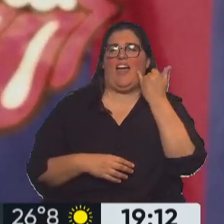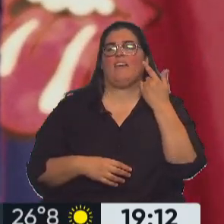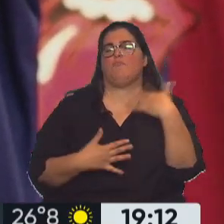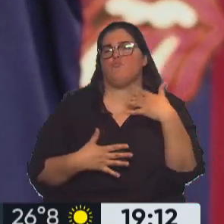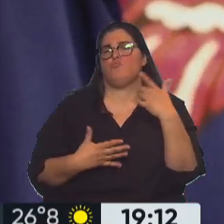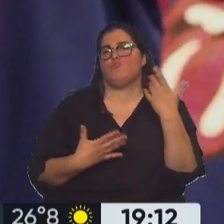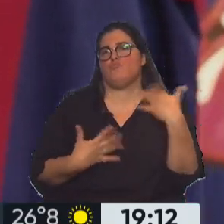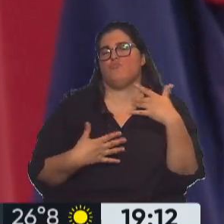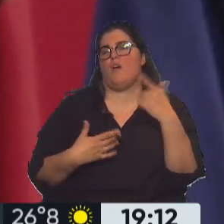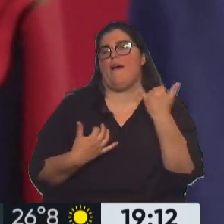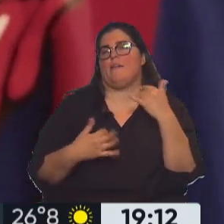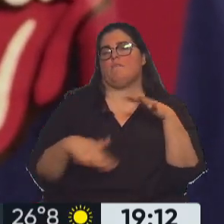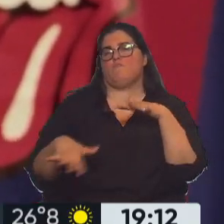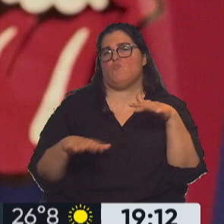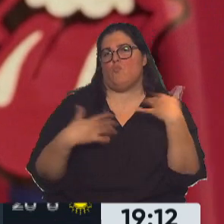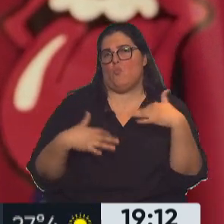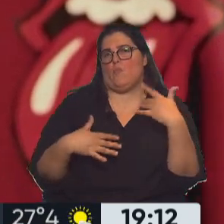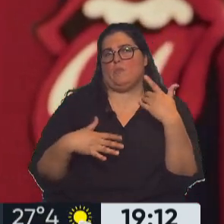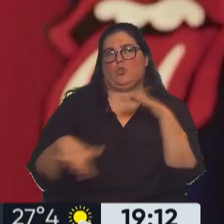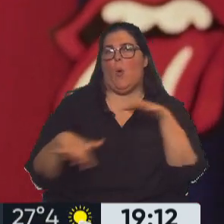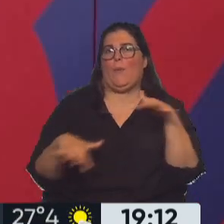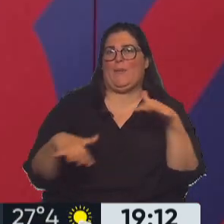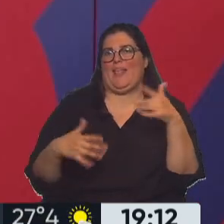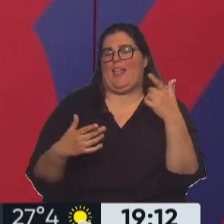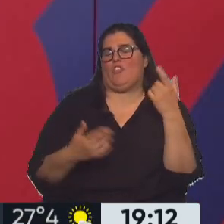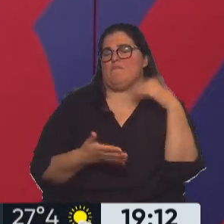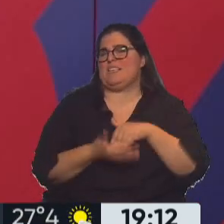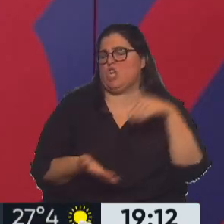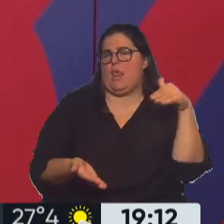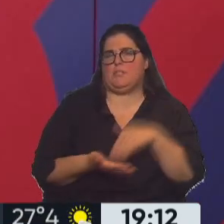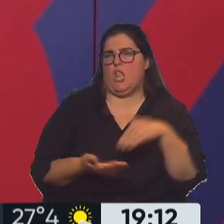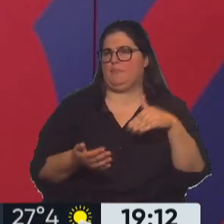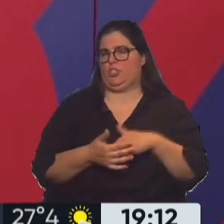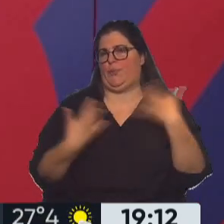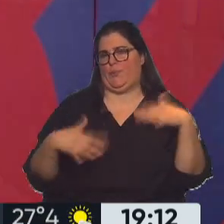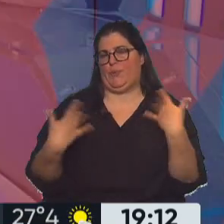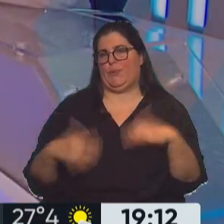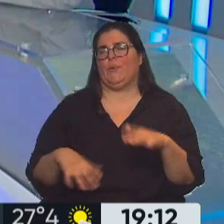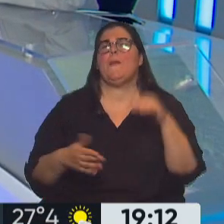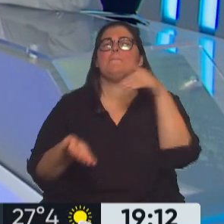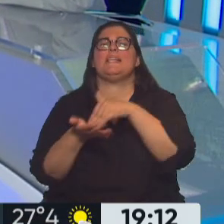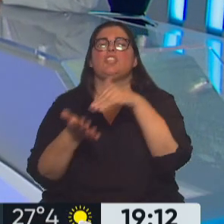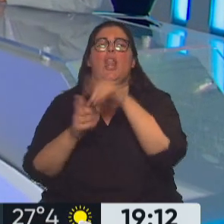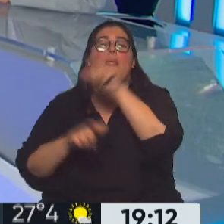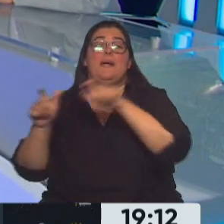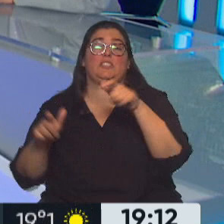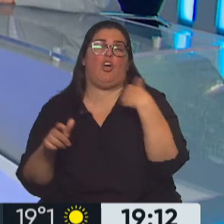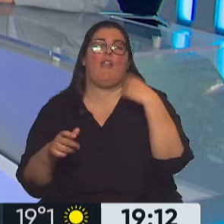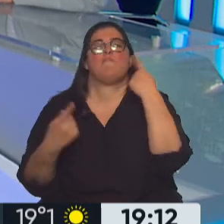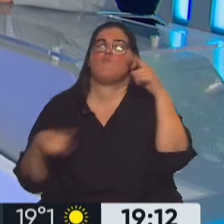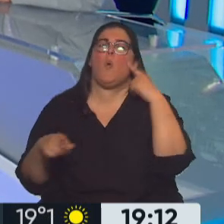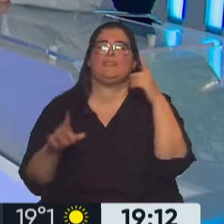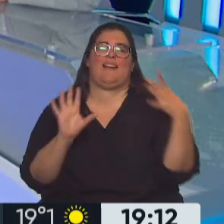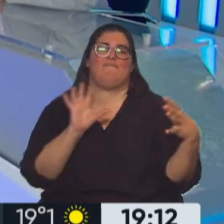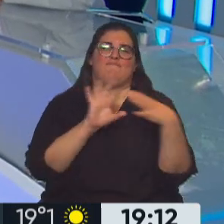y porque hoy mueve hoy mueve todo hoy mueve absolutamente todo y son millones de millones millones de personas que consumen hoy mueve